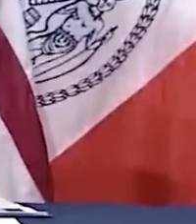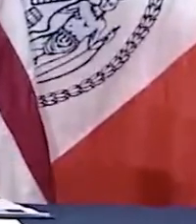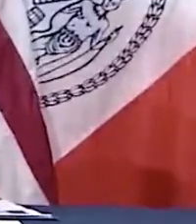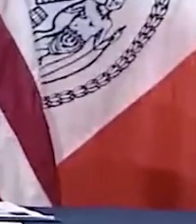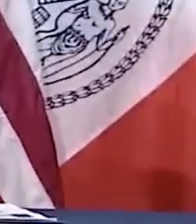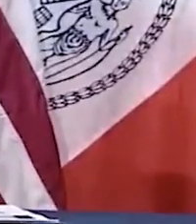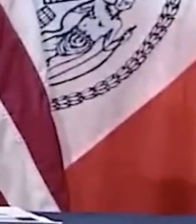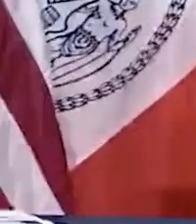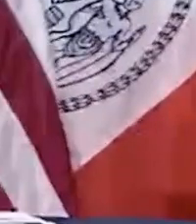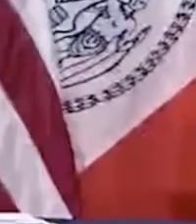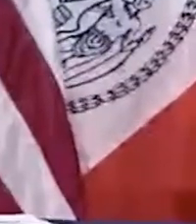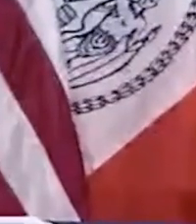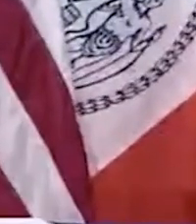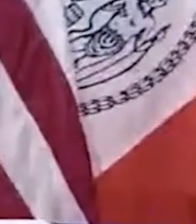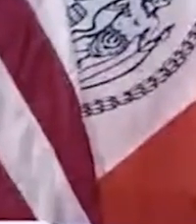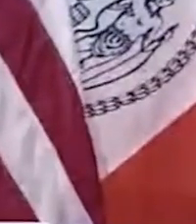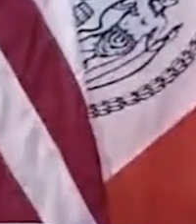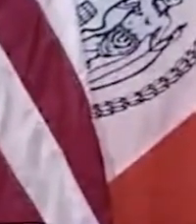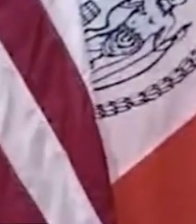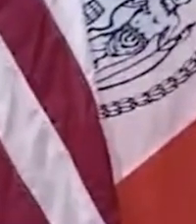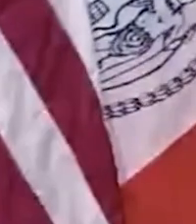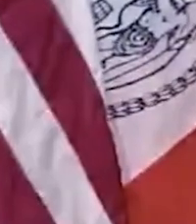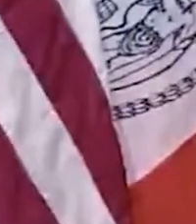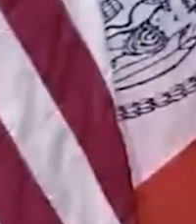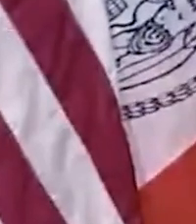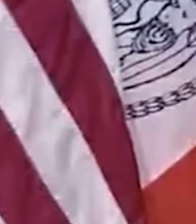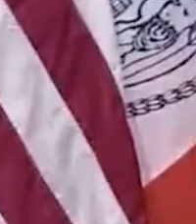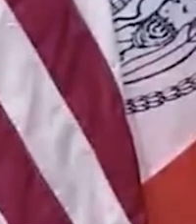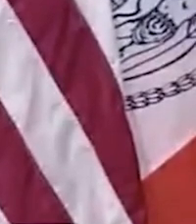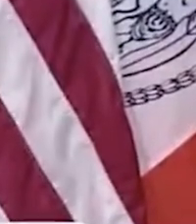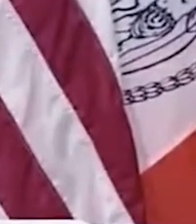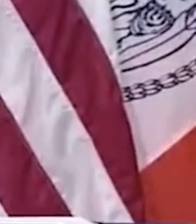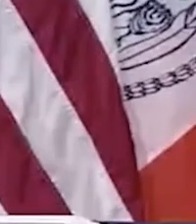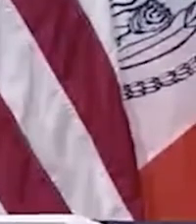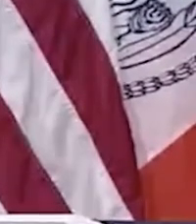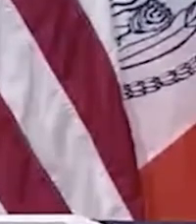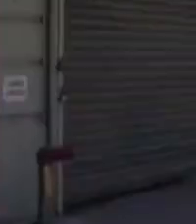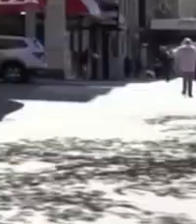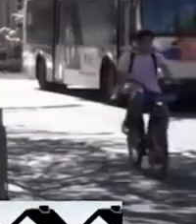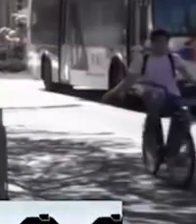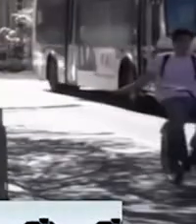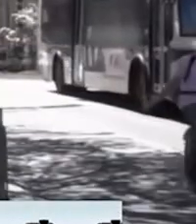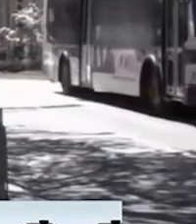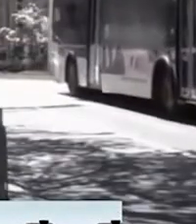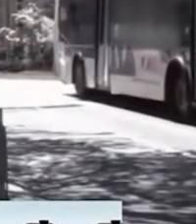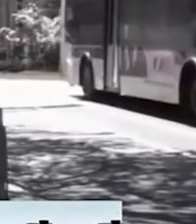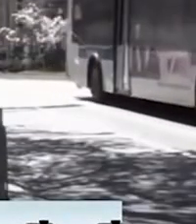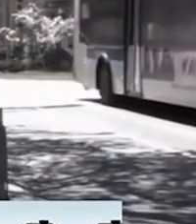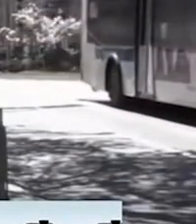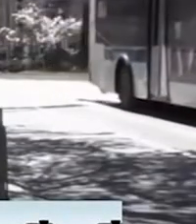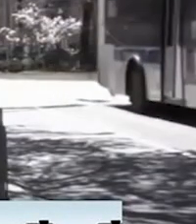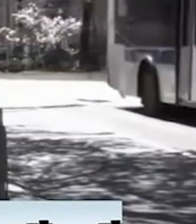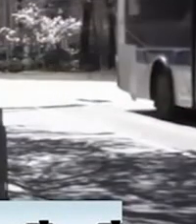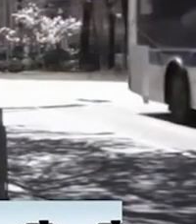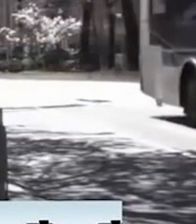Bill de Blasio, alcalde de la ciudad, respaldó la decisión de Cuomo e informó que el 5% de las personas que se realizaron la prueba de detección